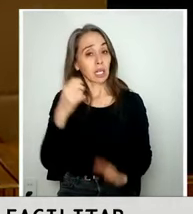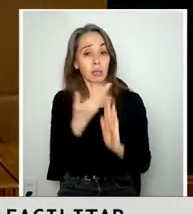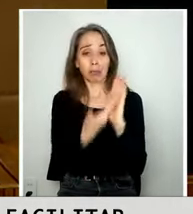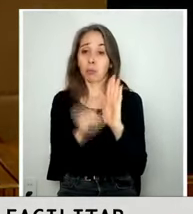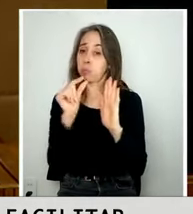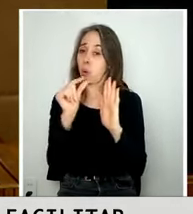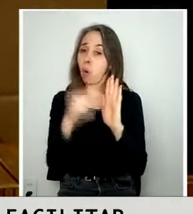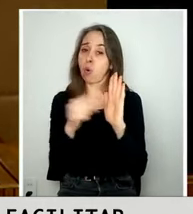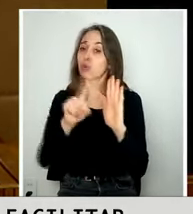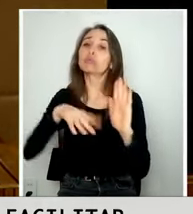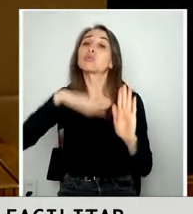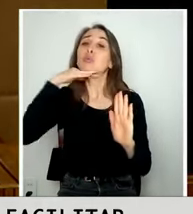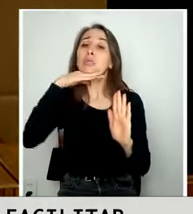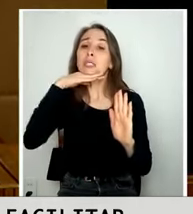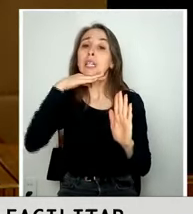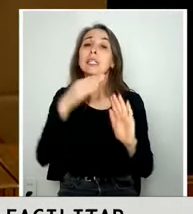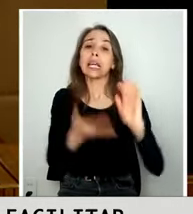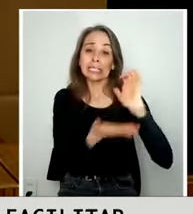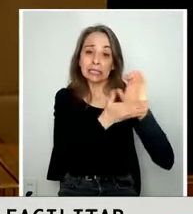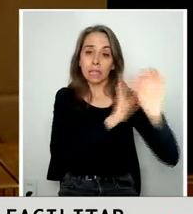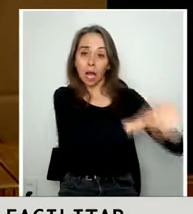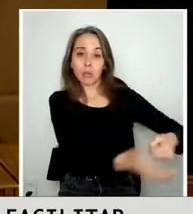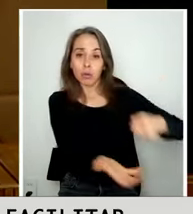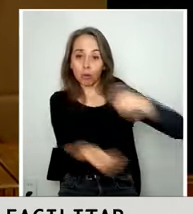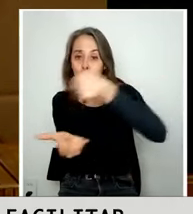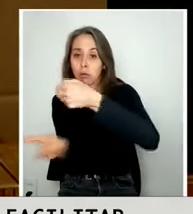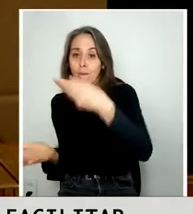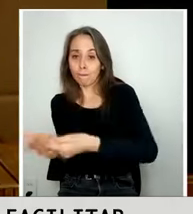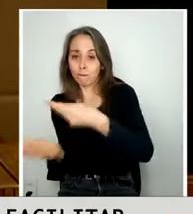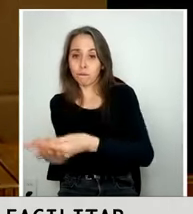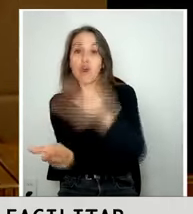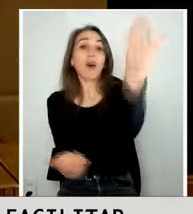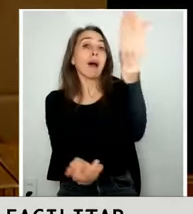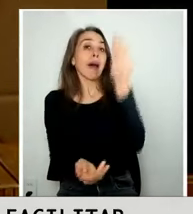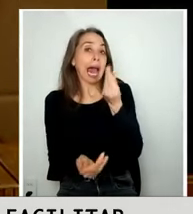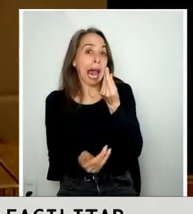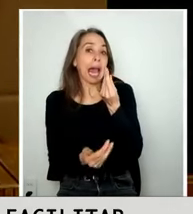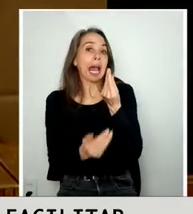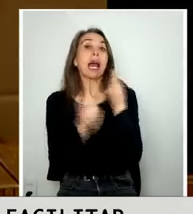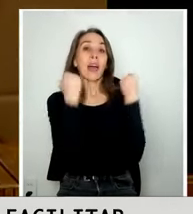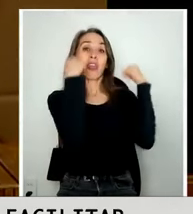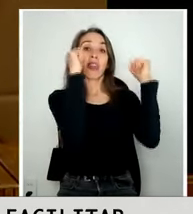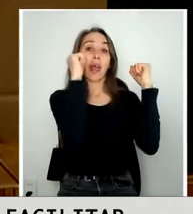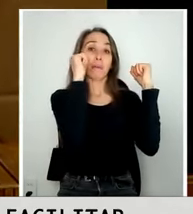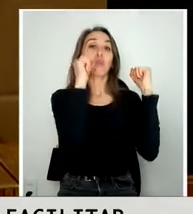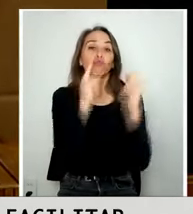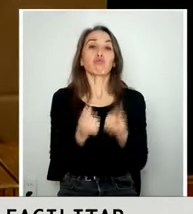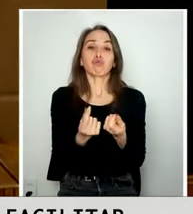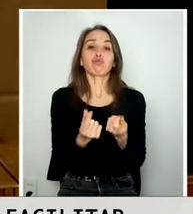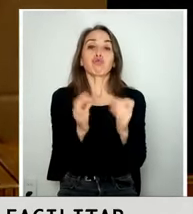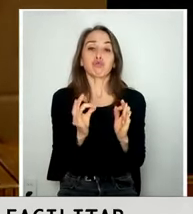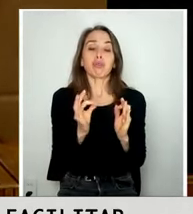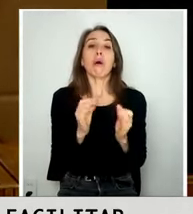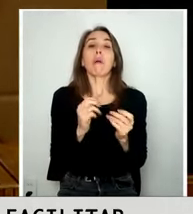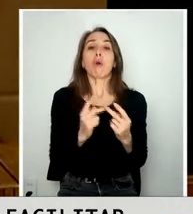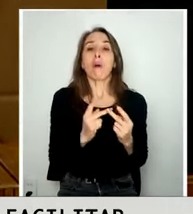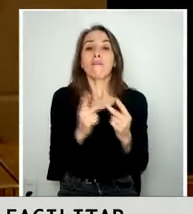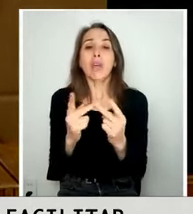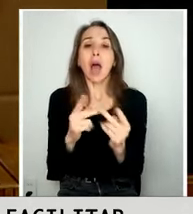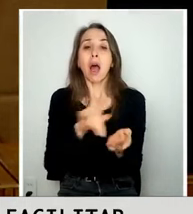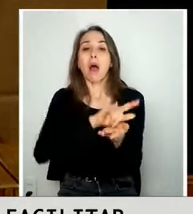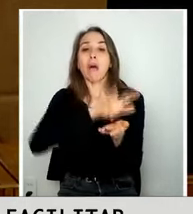que entregar el financiamiento necesario para que los deportistas tengan los medios para poderse trasladar y representarnos